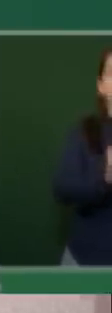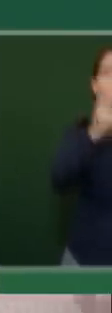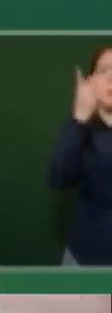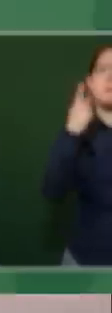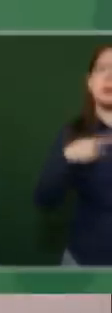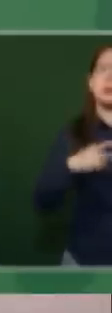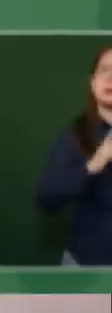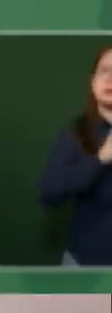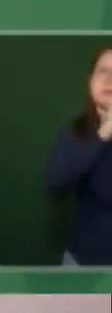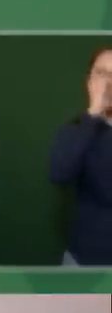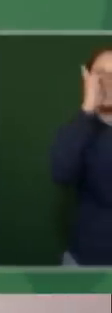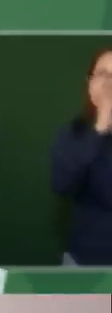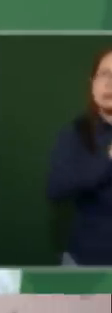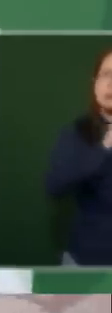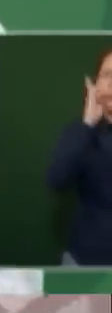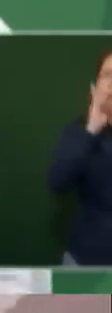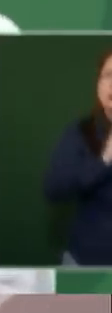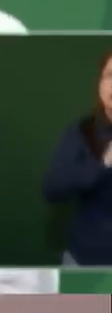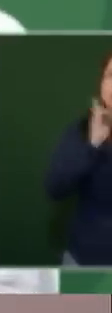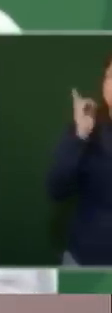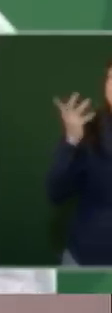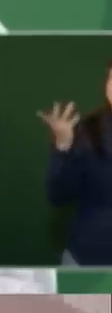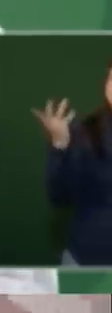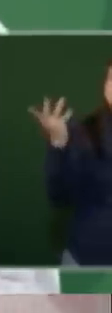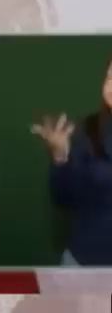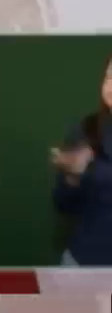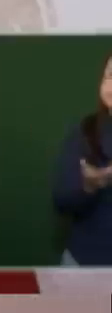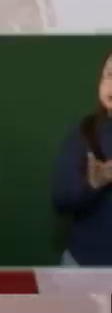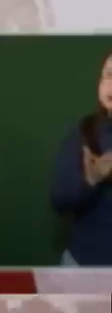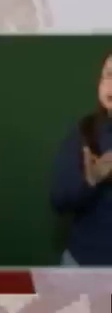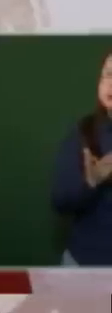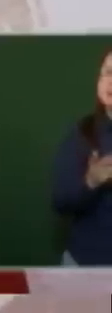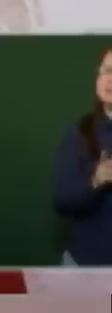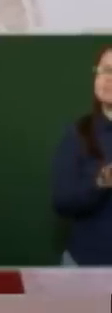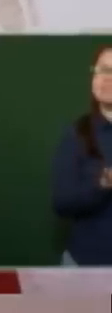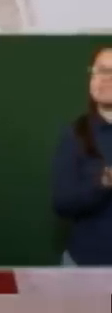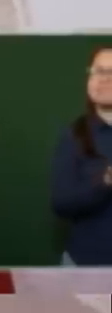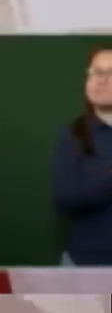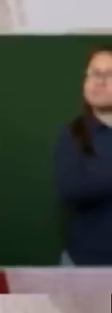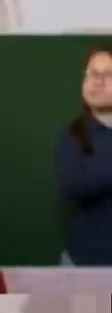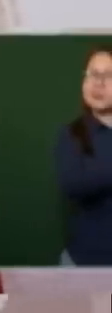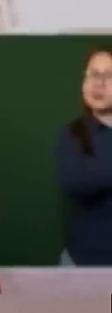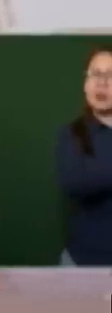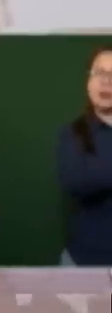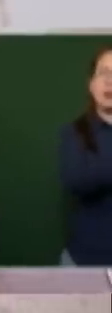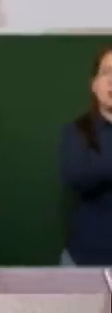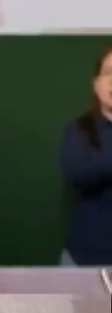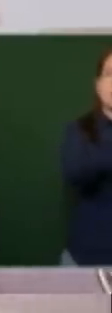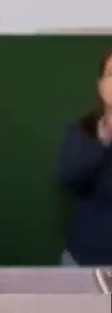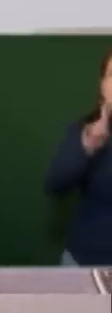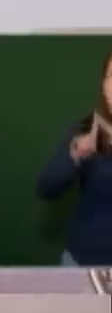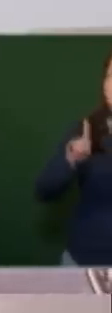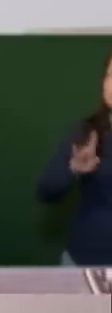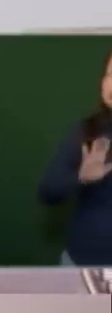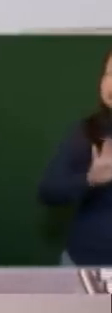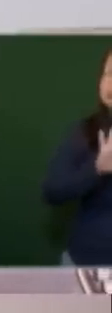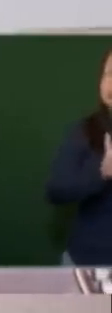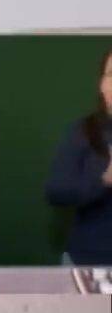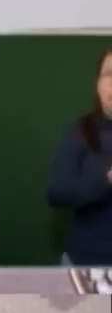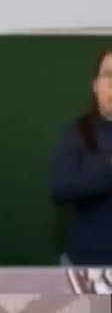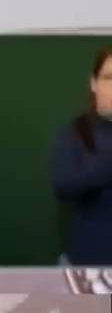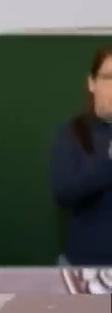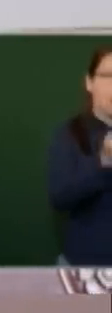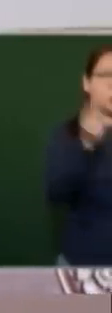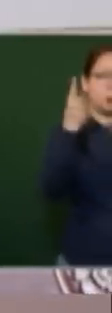ante chismes y rumores cuando uno supondría que tienen más experiencia y más capacidad para entender que hay que ir a las fuentes oficiales y rigurosas.